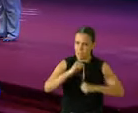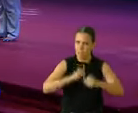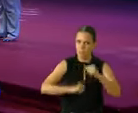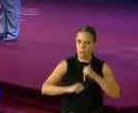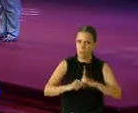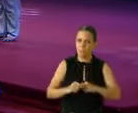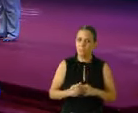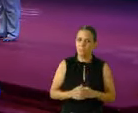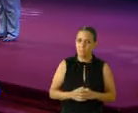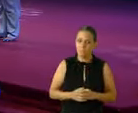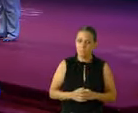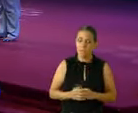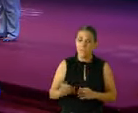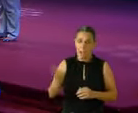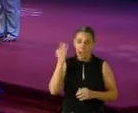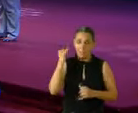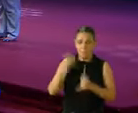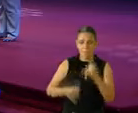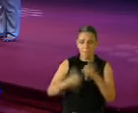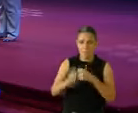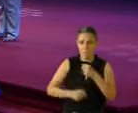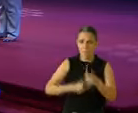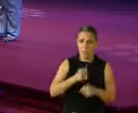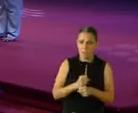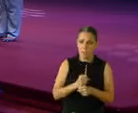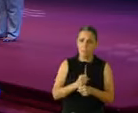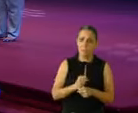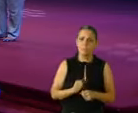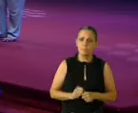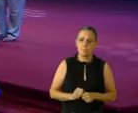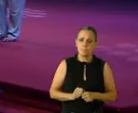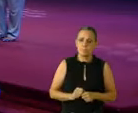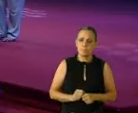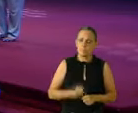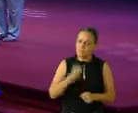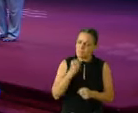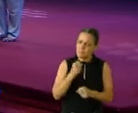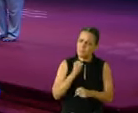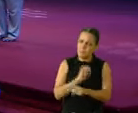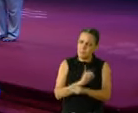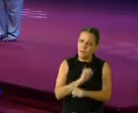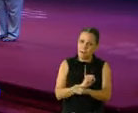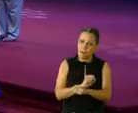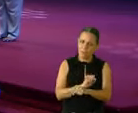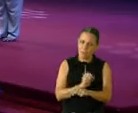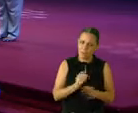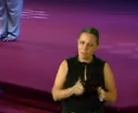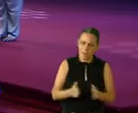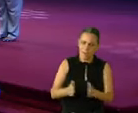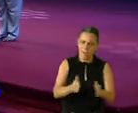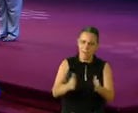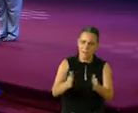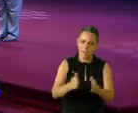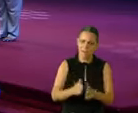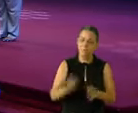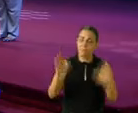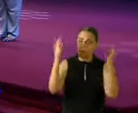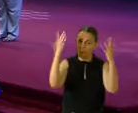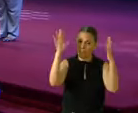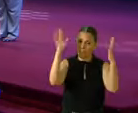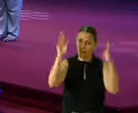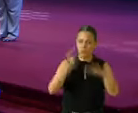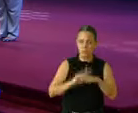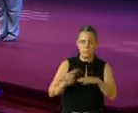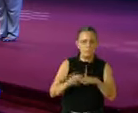están haciendo la labor de la iglesia en las calles. Amén. Que denle un aplauso a ese ministerio hermoso. Mientras usted